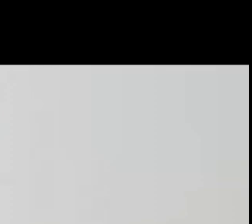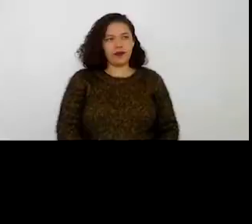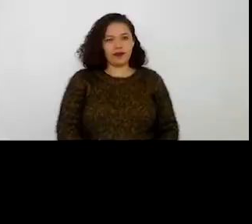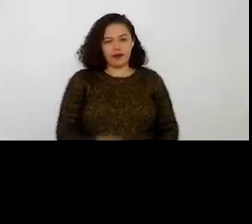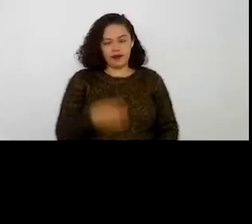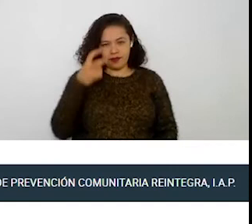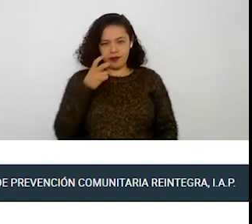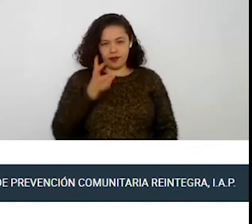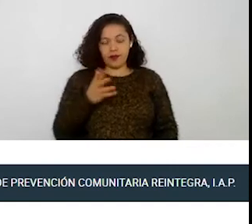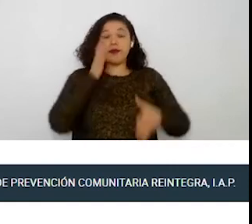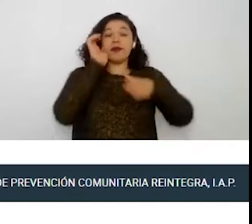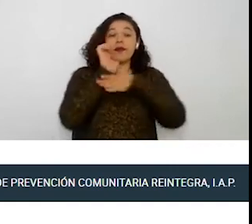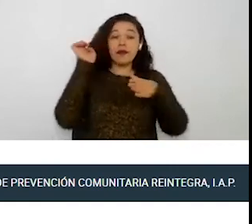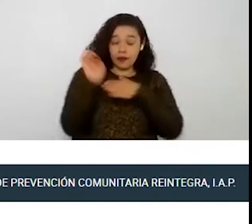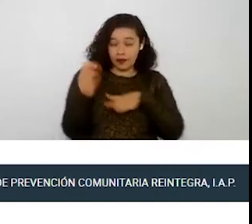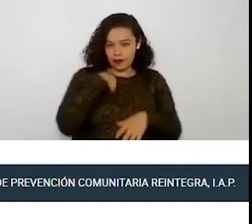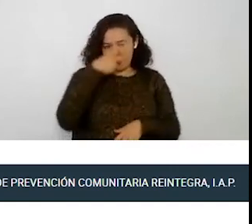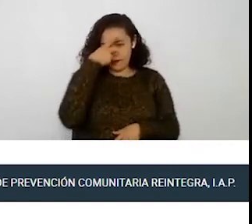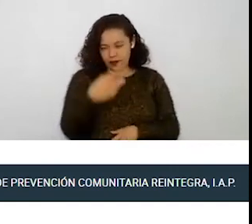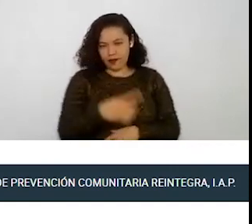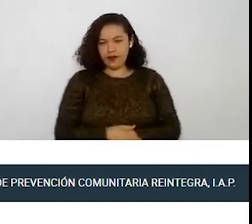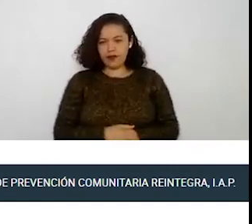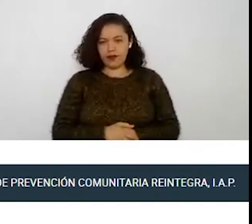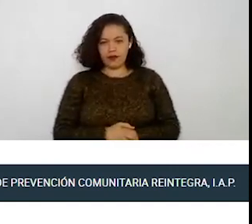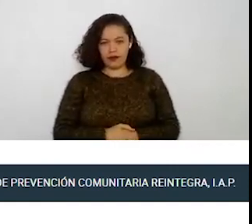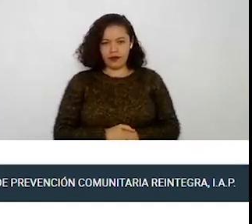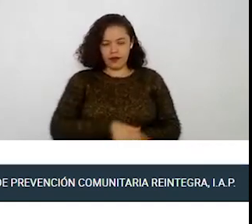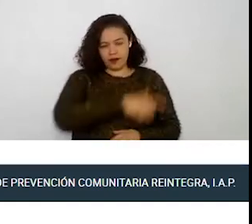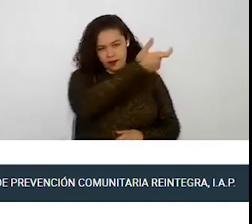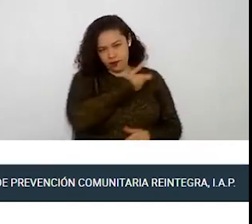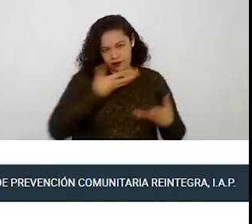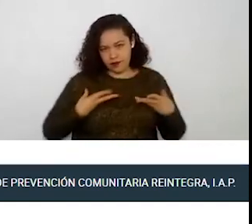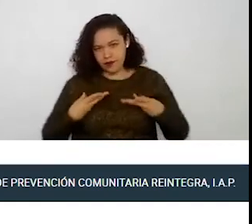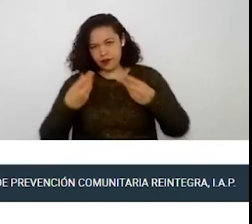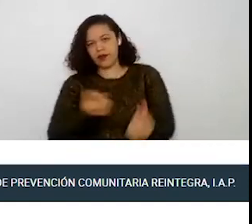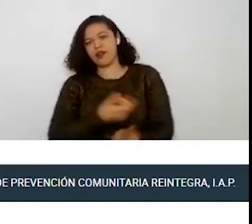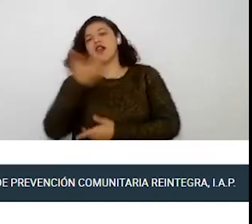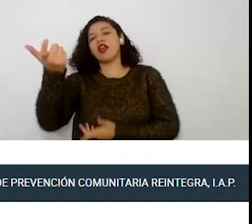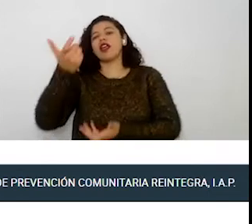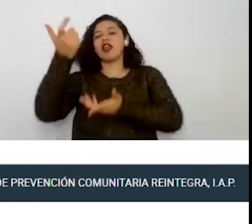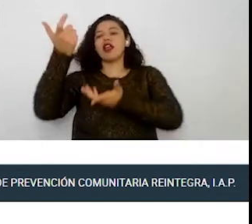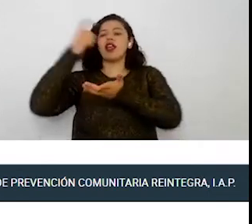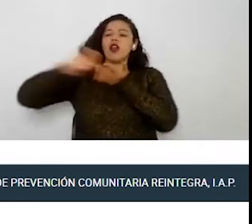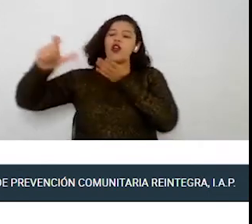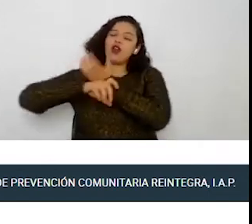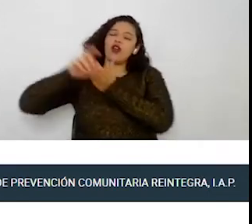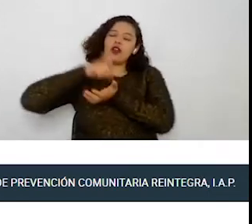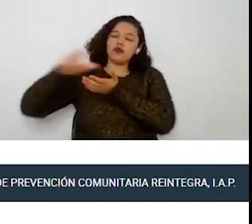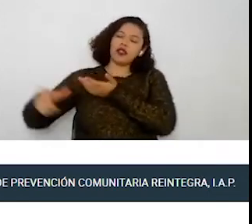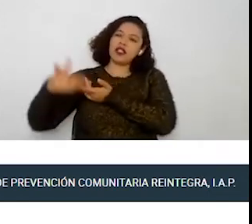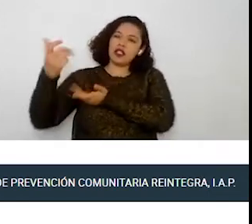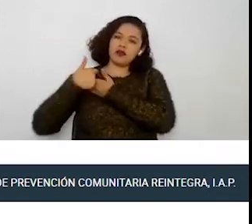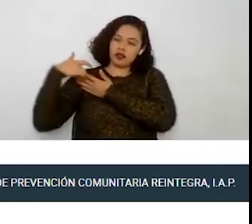Entonces como les dije tenemos ingresos egresos e inversiones y ayúdas económicas Entonces